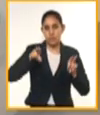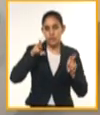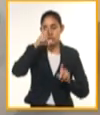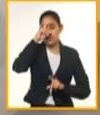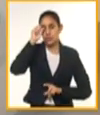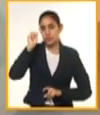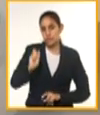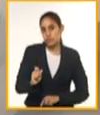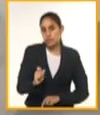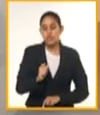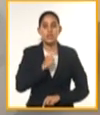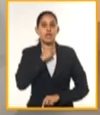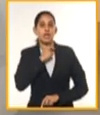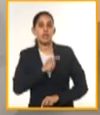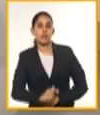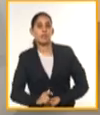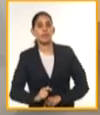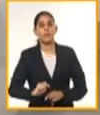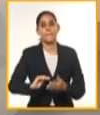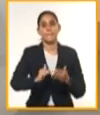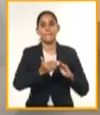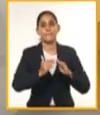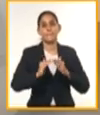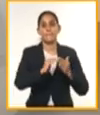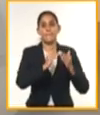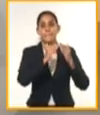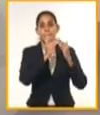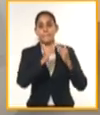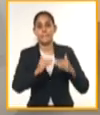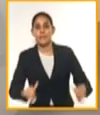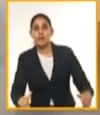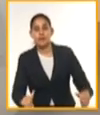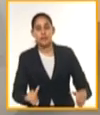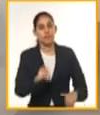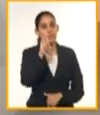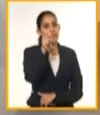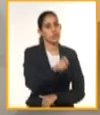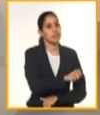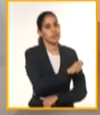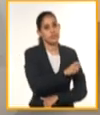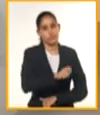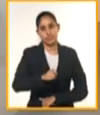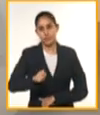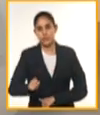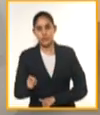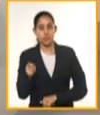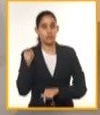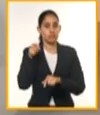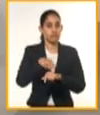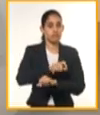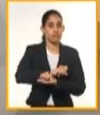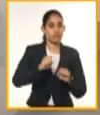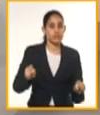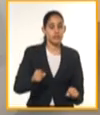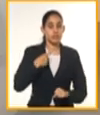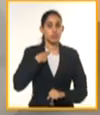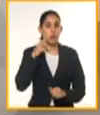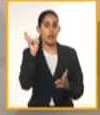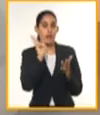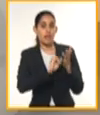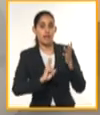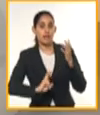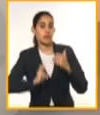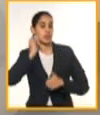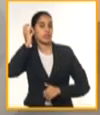conlleve a diálogo de paz para eliminar la guerra. A ver, Randy, he leído también en las redes que a veces nos atacan, que si estamos